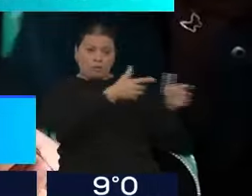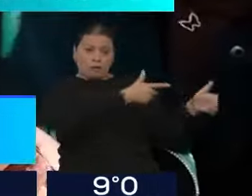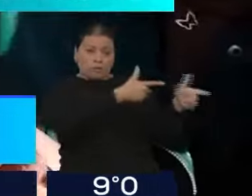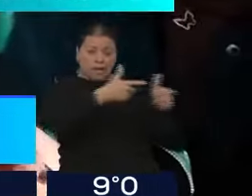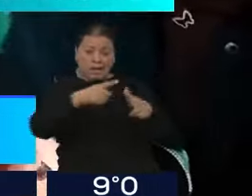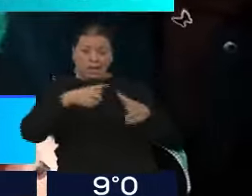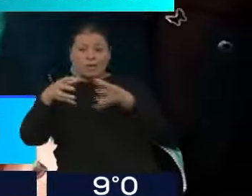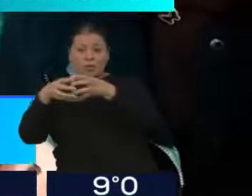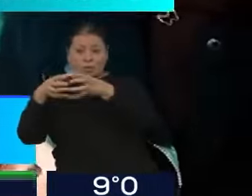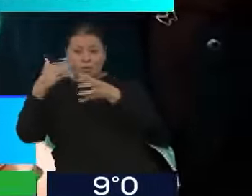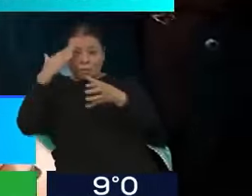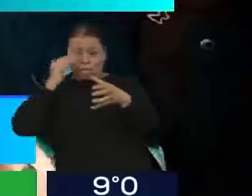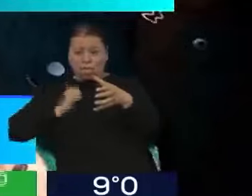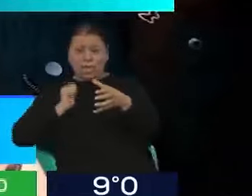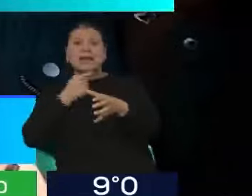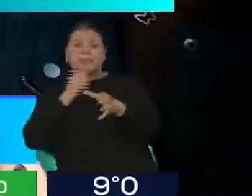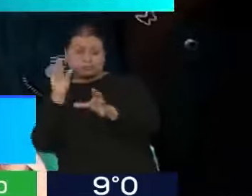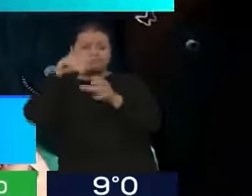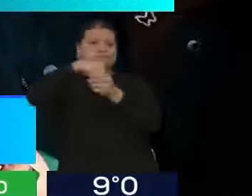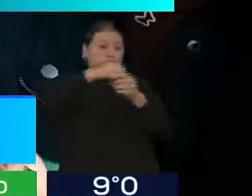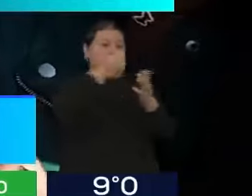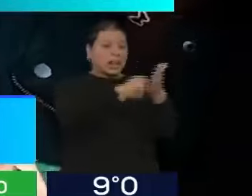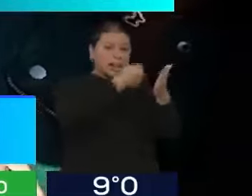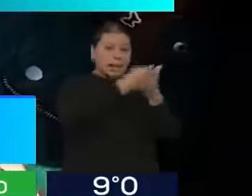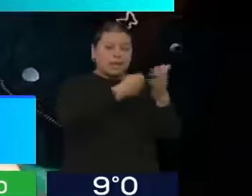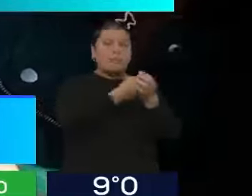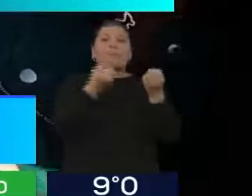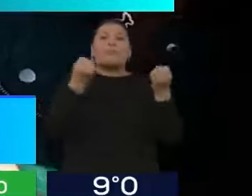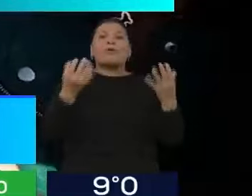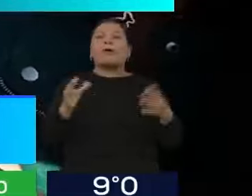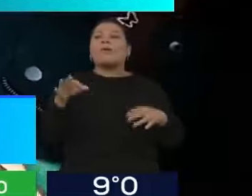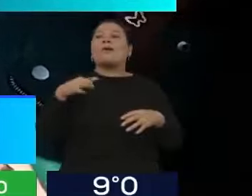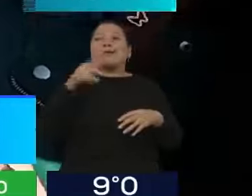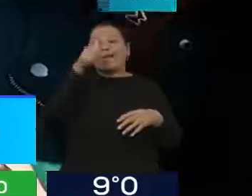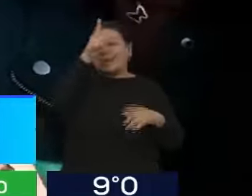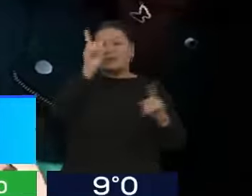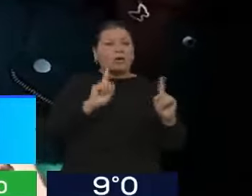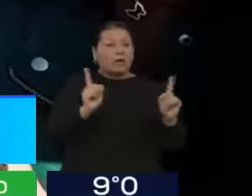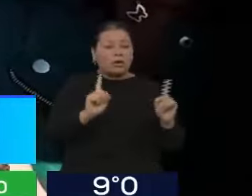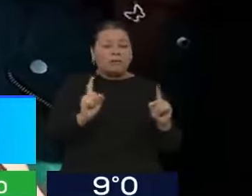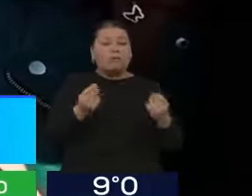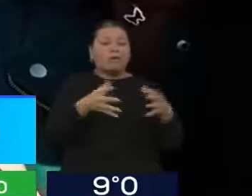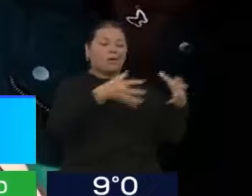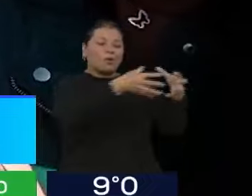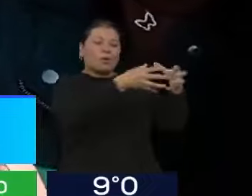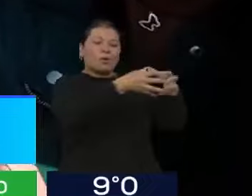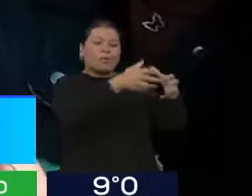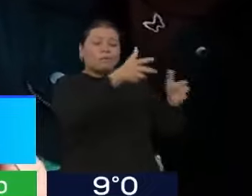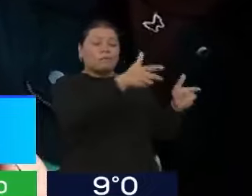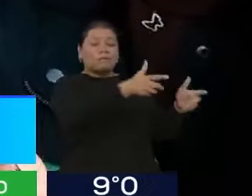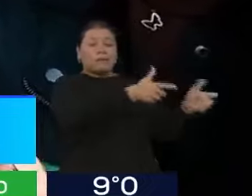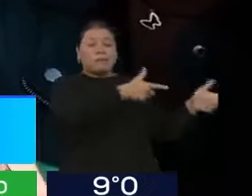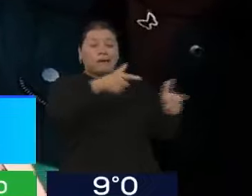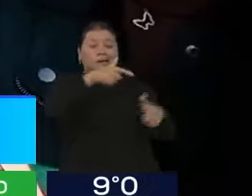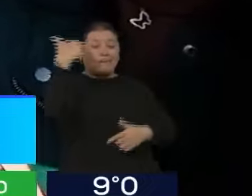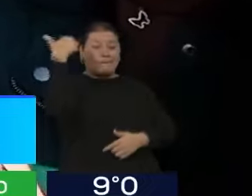mundo se involucra a las Fuerzas Armadas. ¿Por qué? Porque no alcanza con las fuerzas de seguridad, porque los terroristas tienen drones,